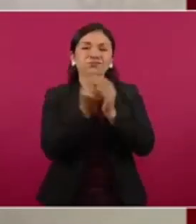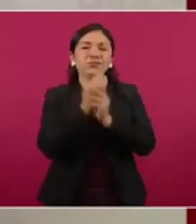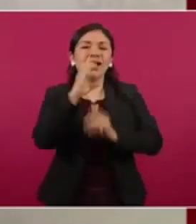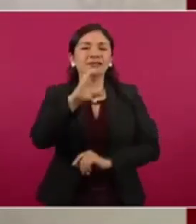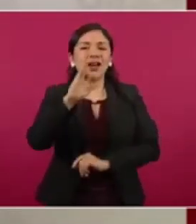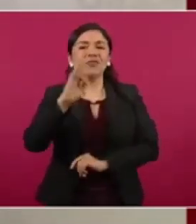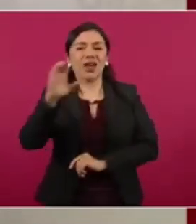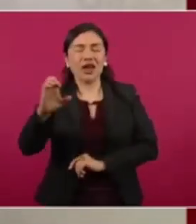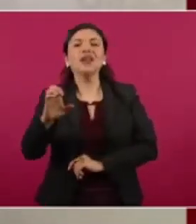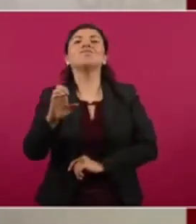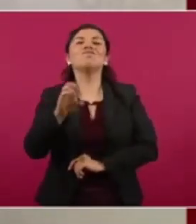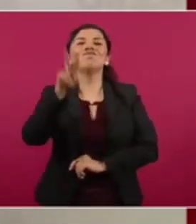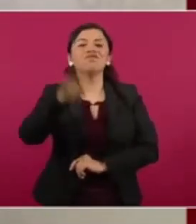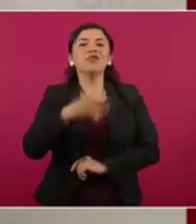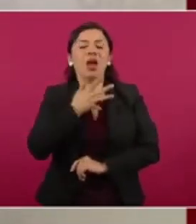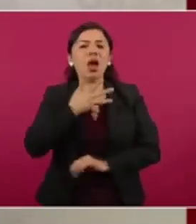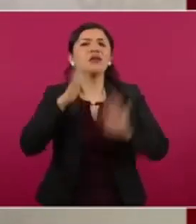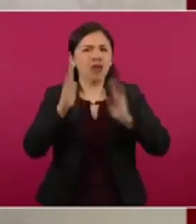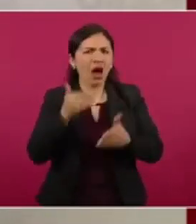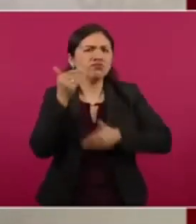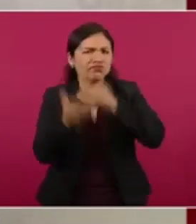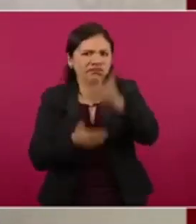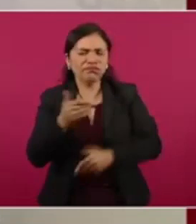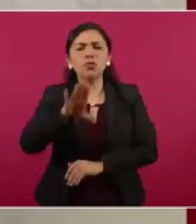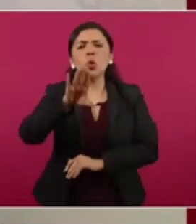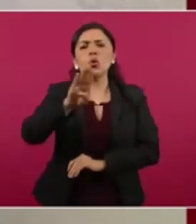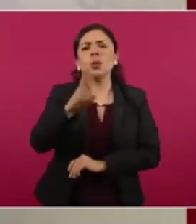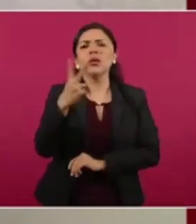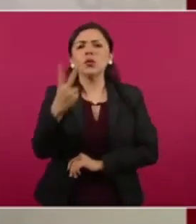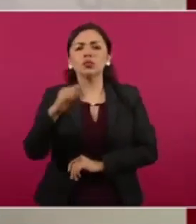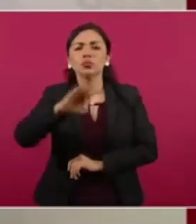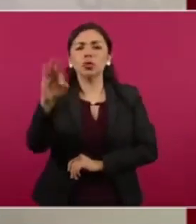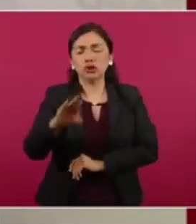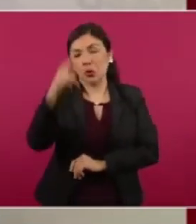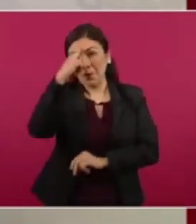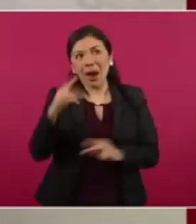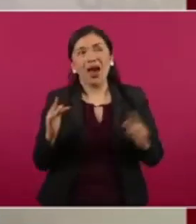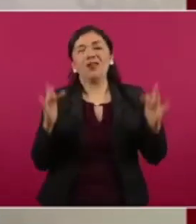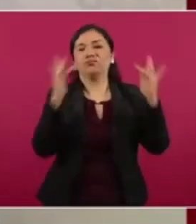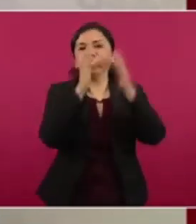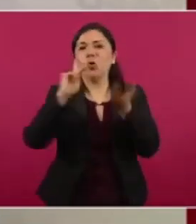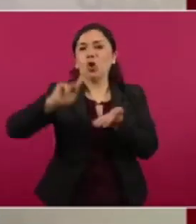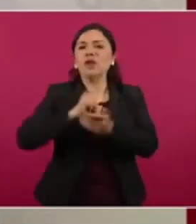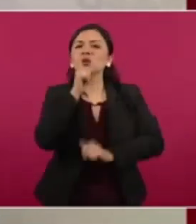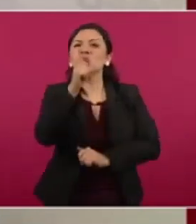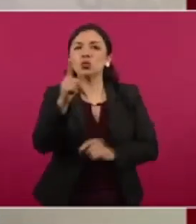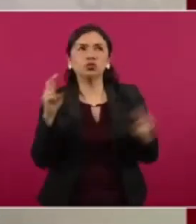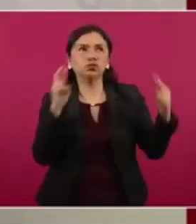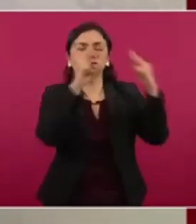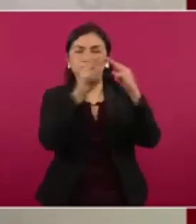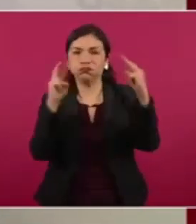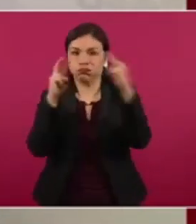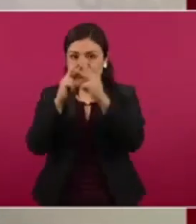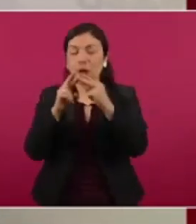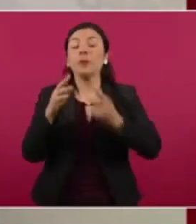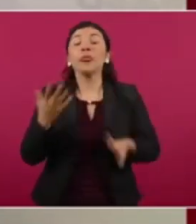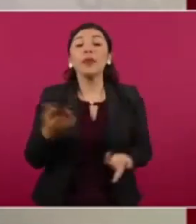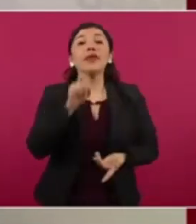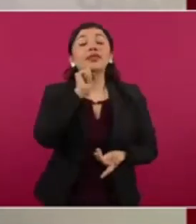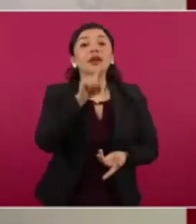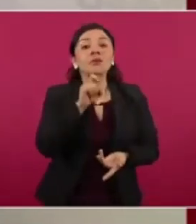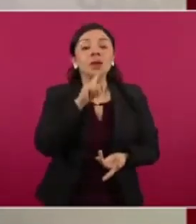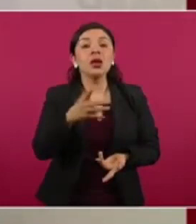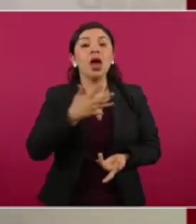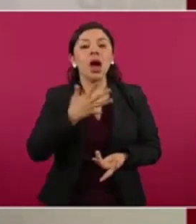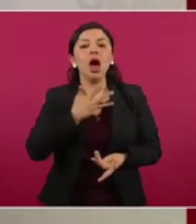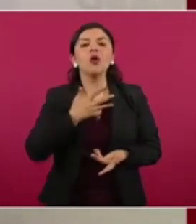reporta todavía avance 92% ya de conectividad. También podemos hablar